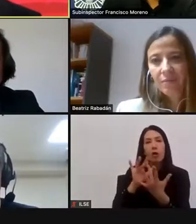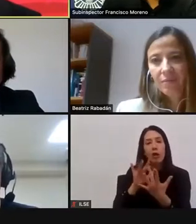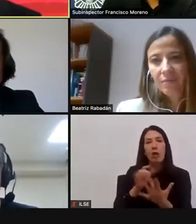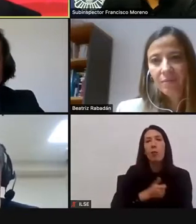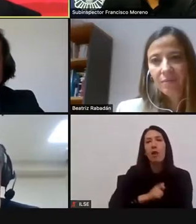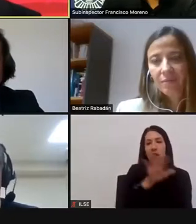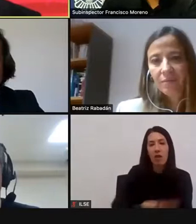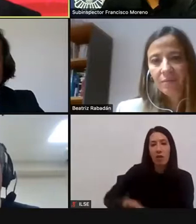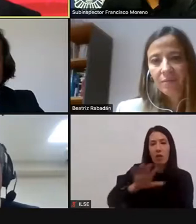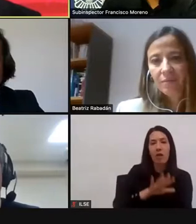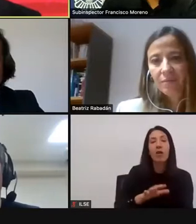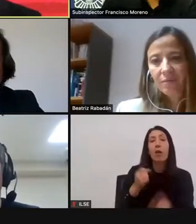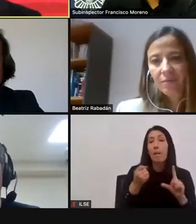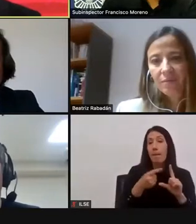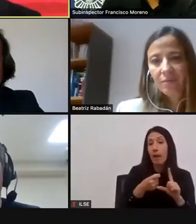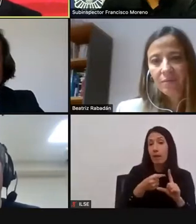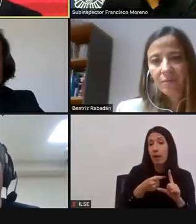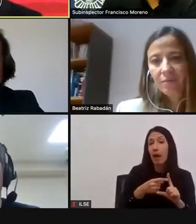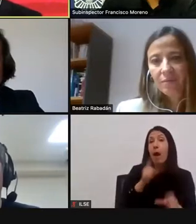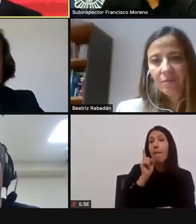Nacional en el correo